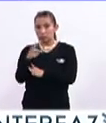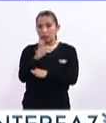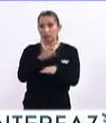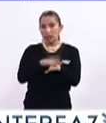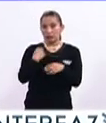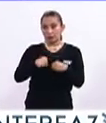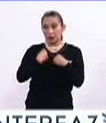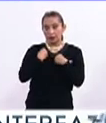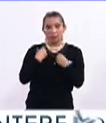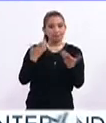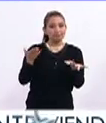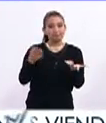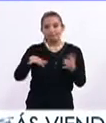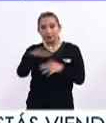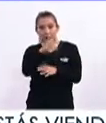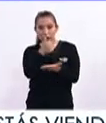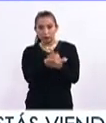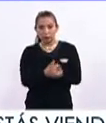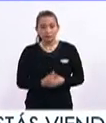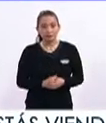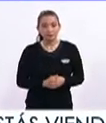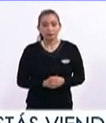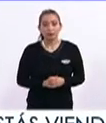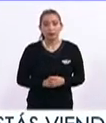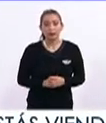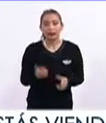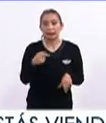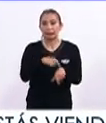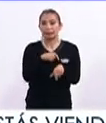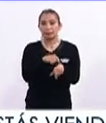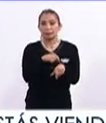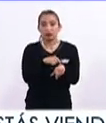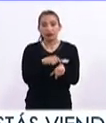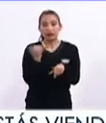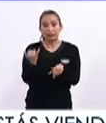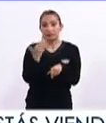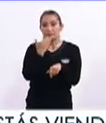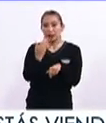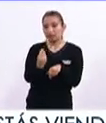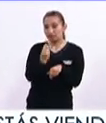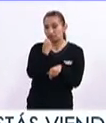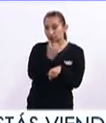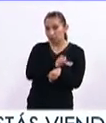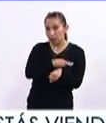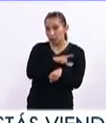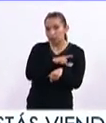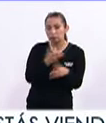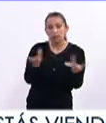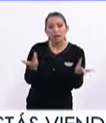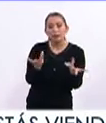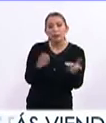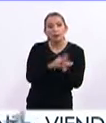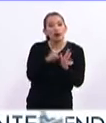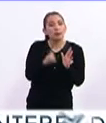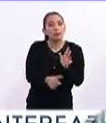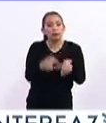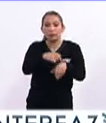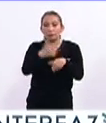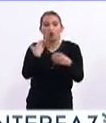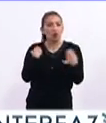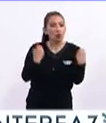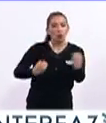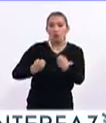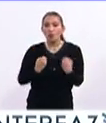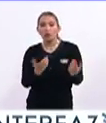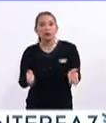sobre todo quienes vivimos quizá en las ciudades. El tiempo y la buena nutrición. ¿Qué hacer cuando tienes poco tiempo?